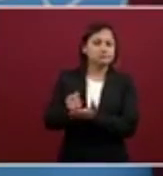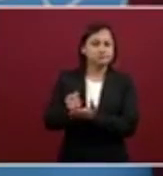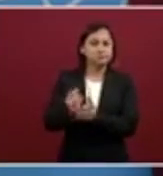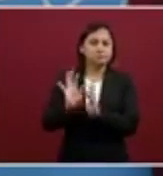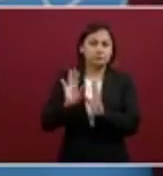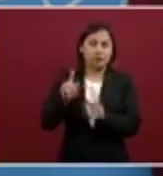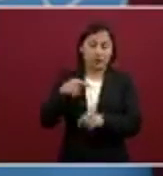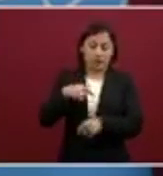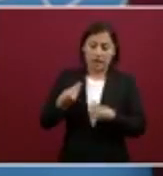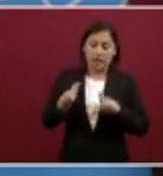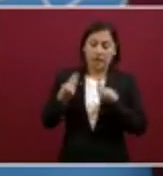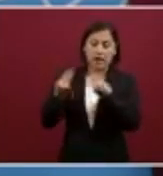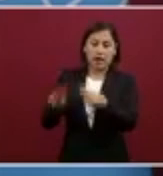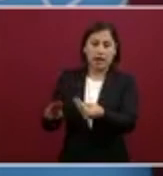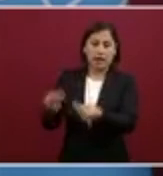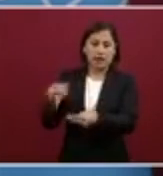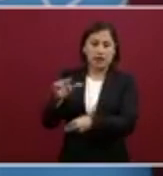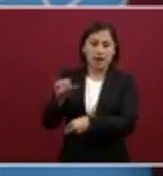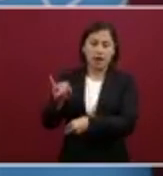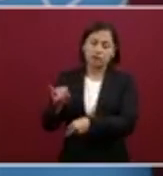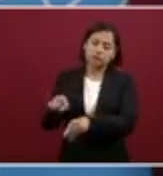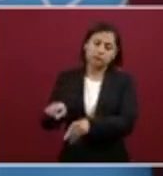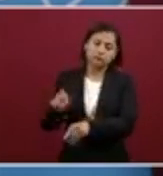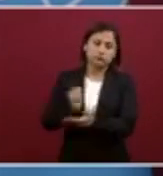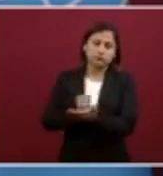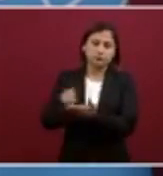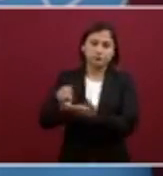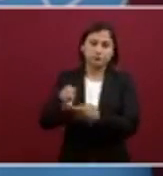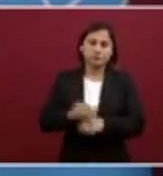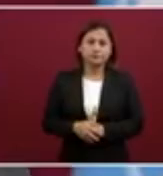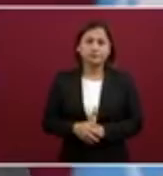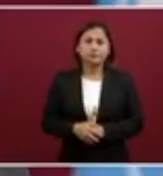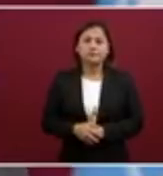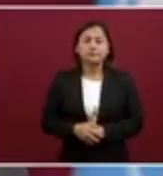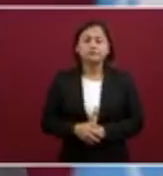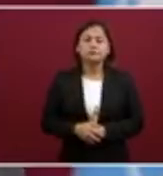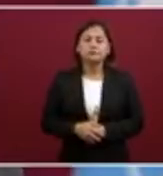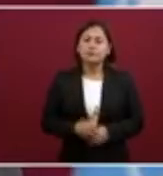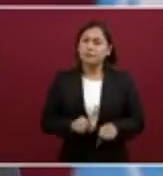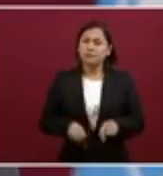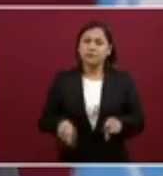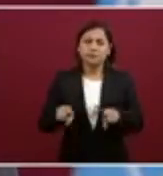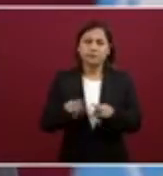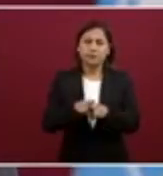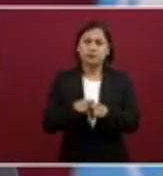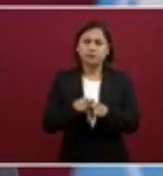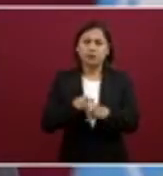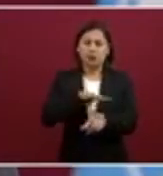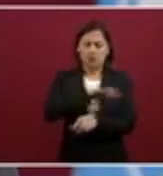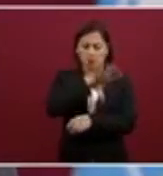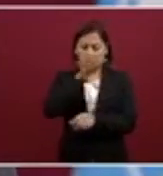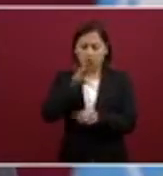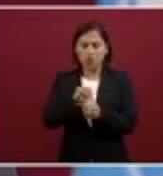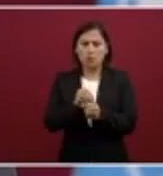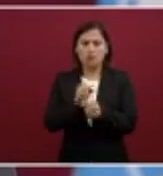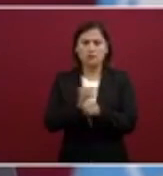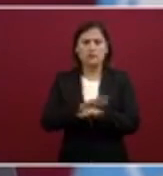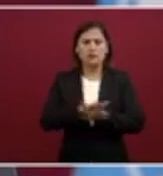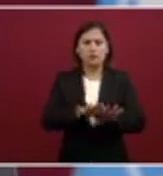manos. Lo mismo vamos a hacer enviando toda la información al Poder